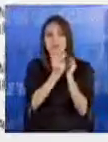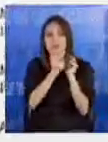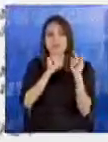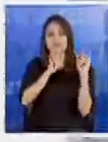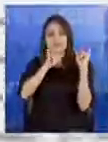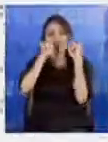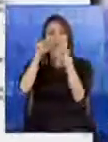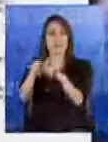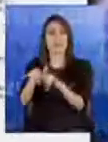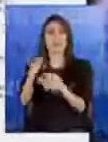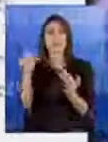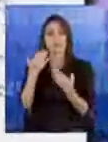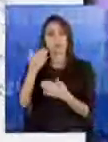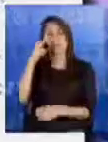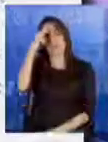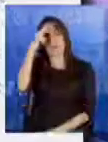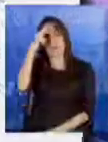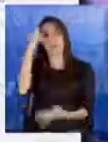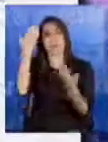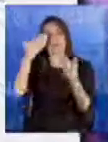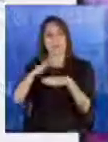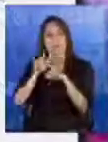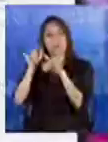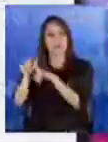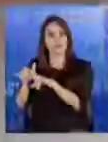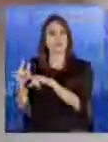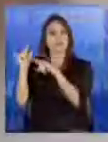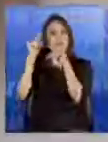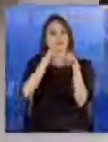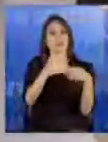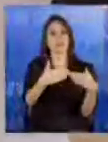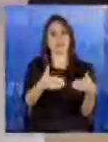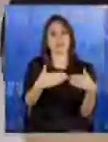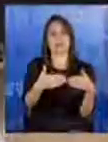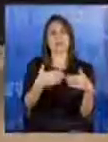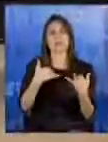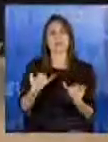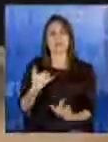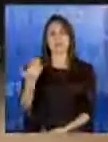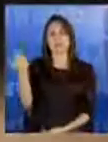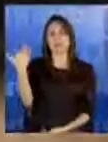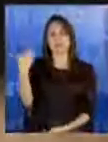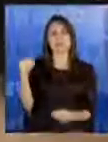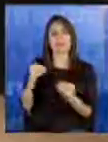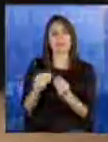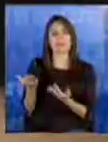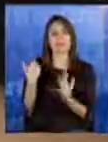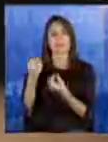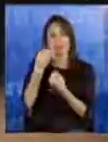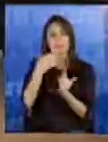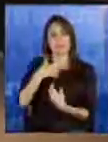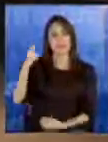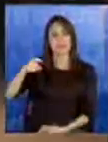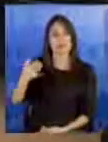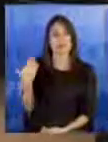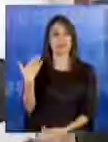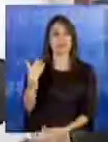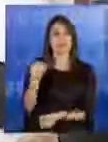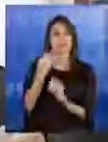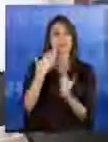y posteriormente a Panamá. La legisladora dice que solicitó información de los viajes al burgomaestre, pero... Juan Carlos